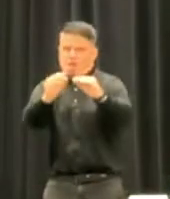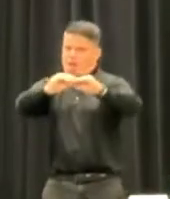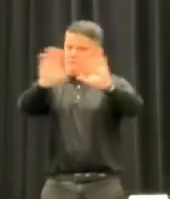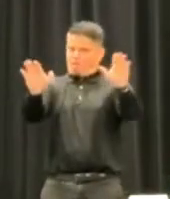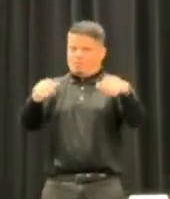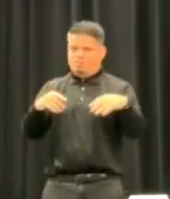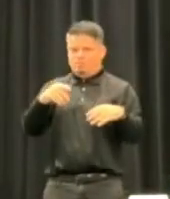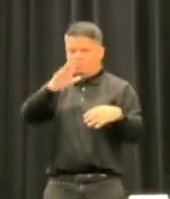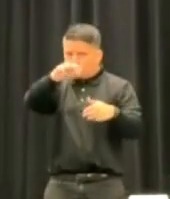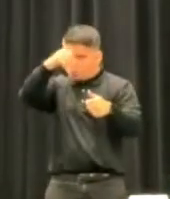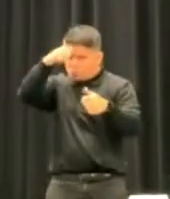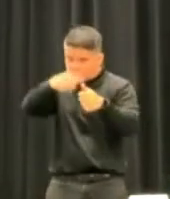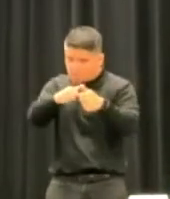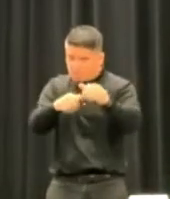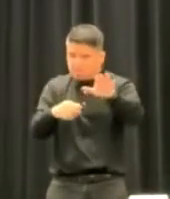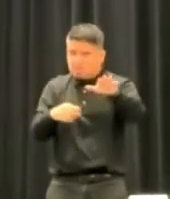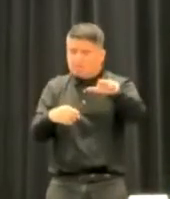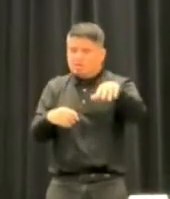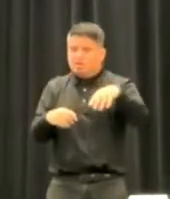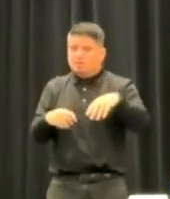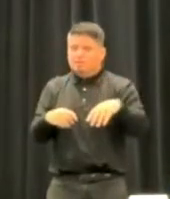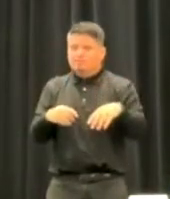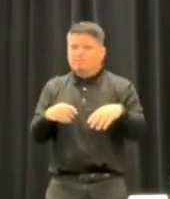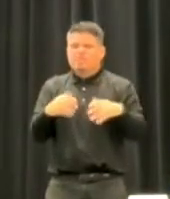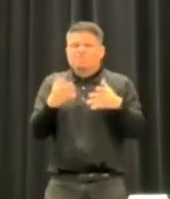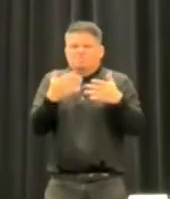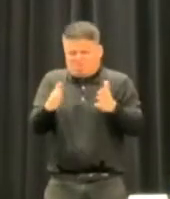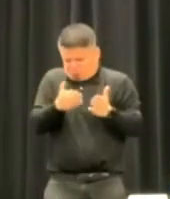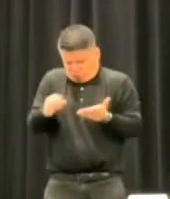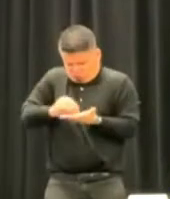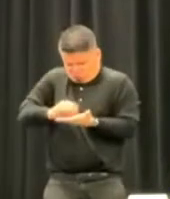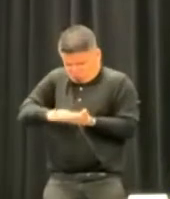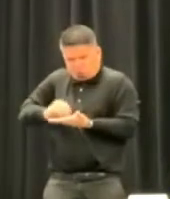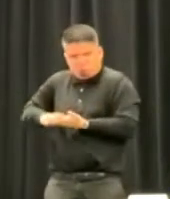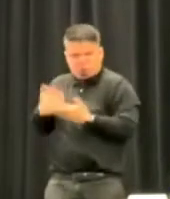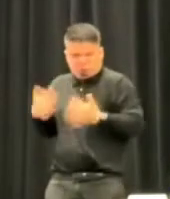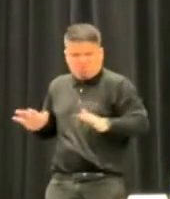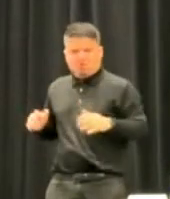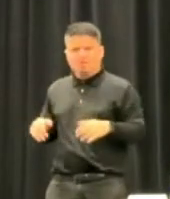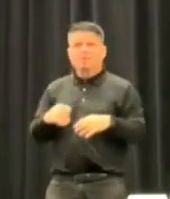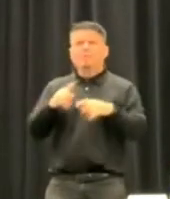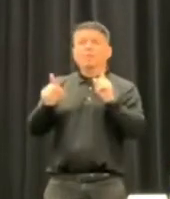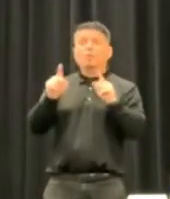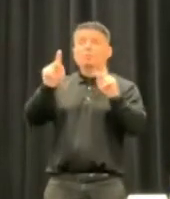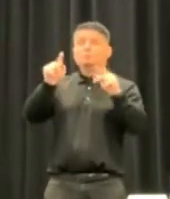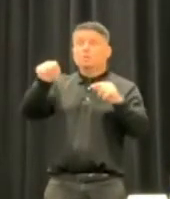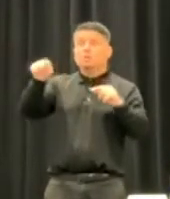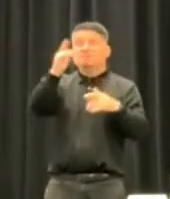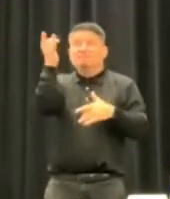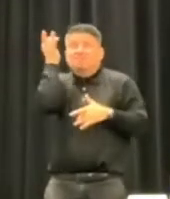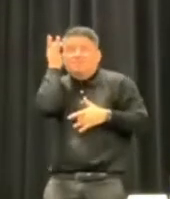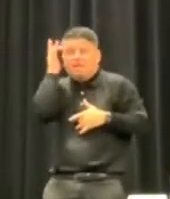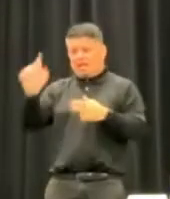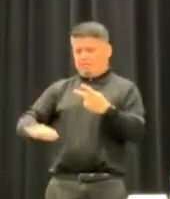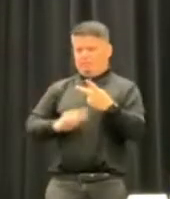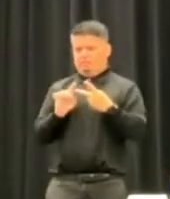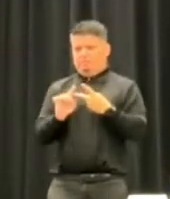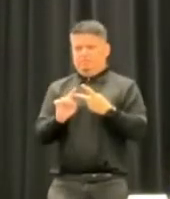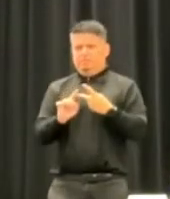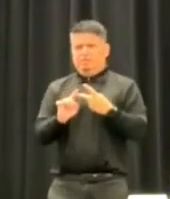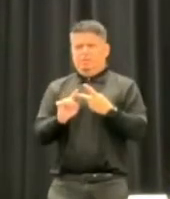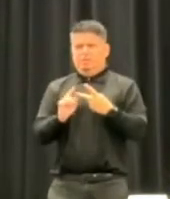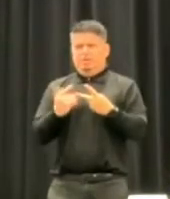y eso está dentro del plan la guía empleados que tienen condiciones particulares que no pueden abrazar riesgos